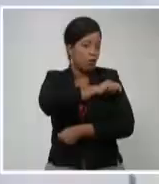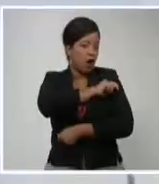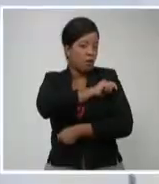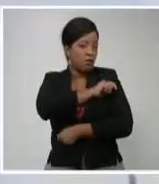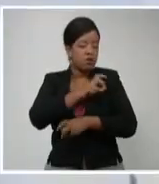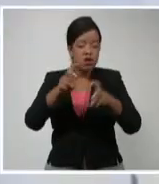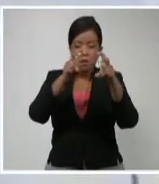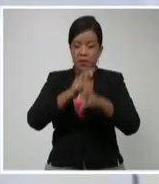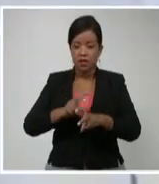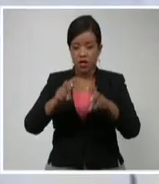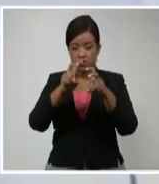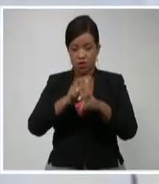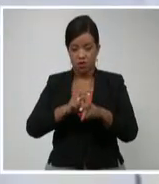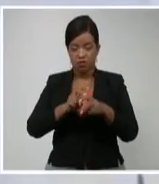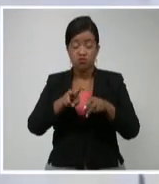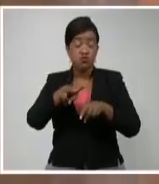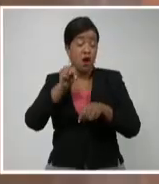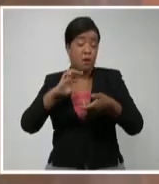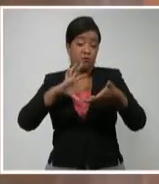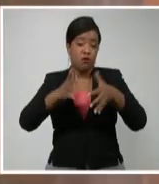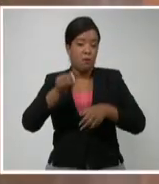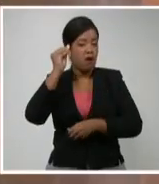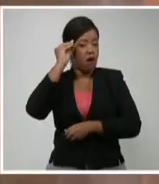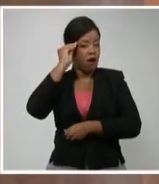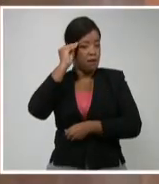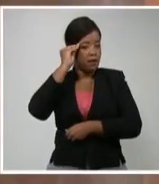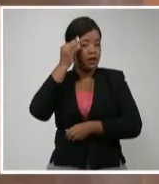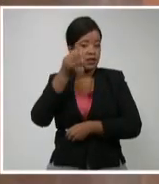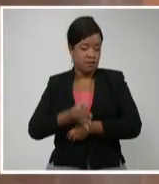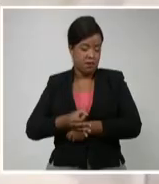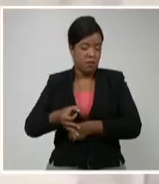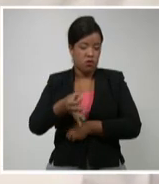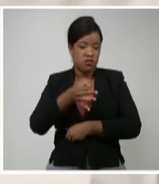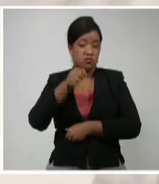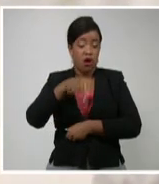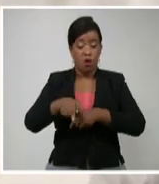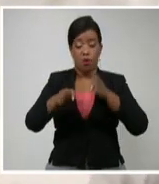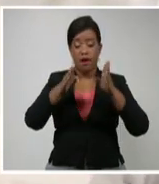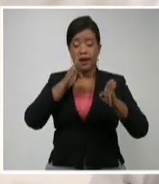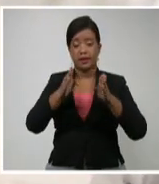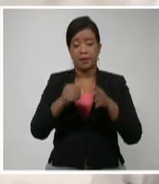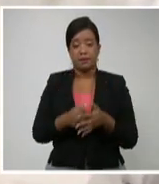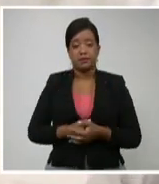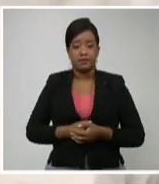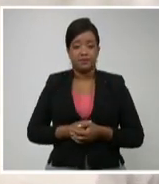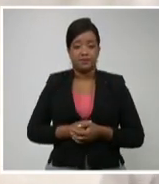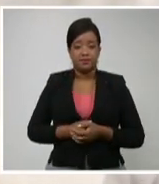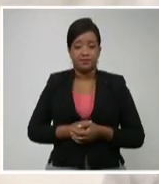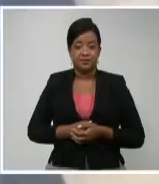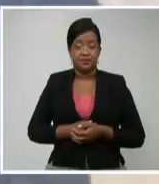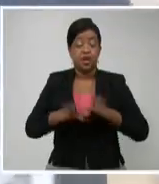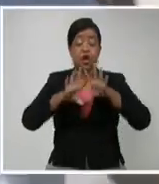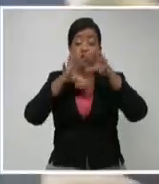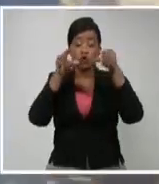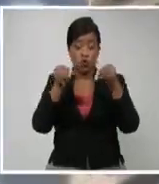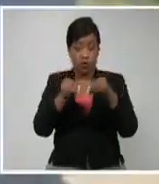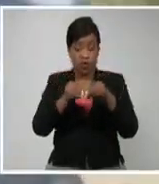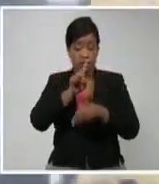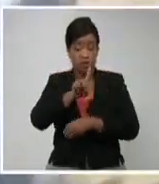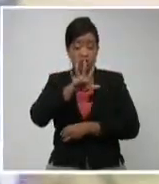incorporar los nuevos códigos y estilos de vida correspondientes a esta etapa tenemos un total de 155 estudiantes de